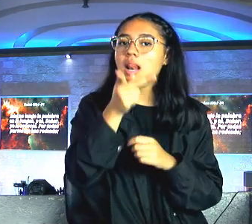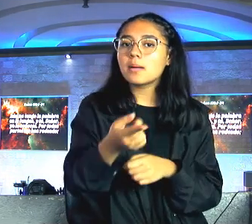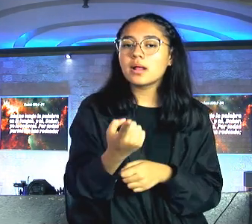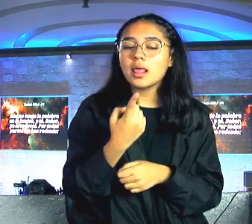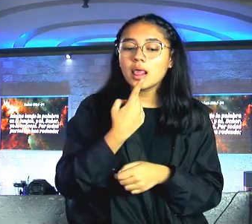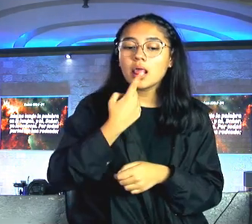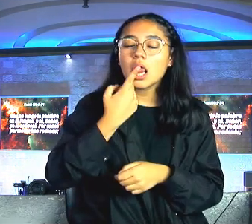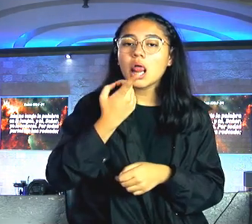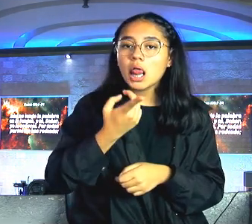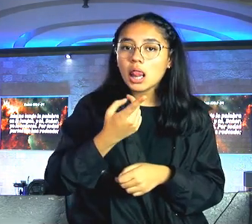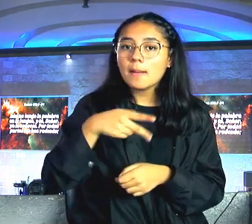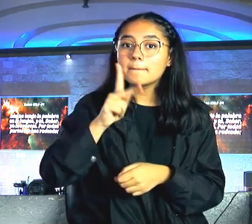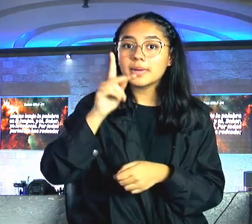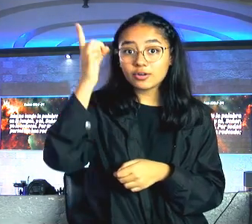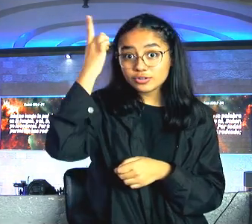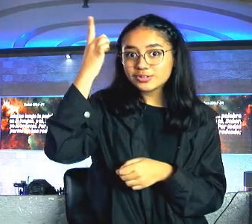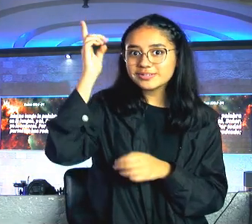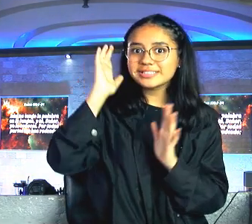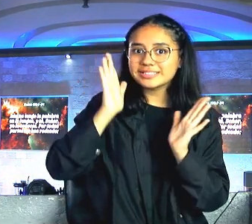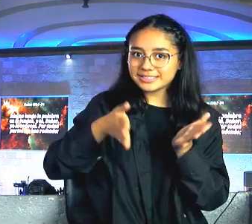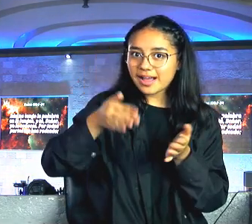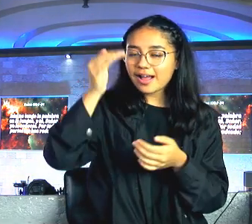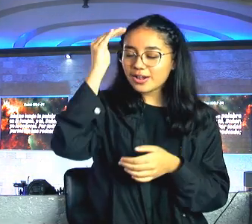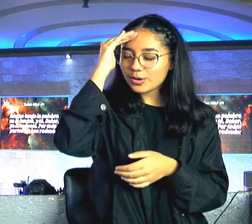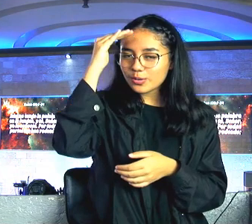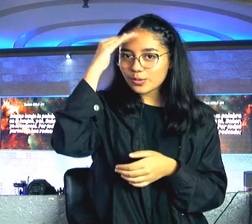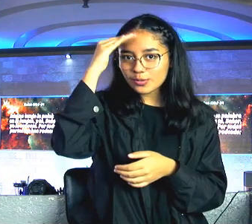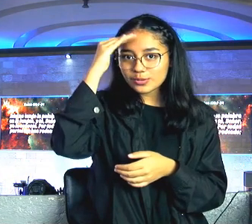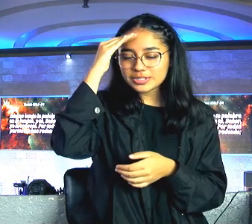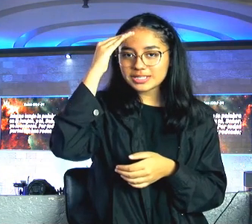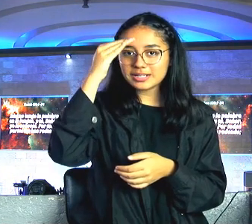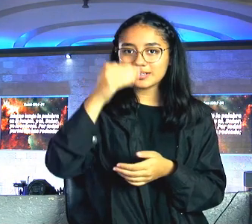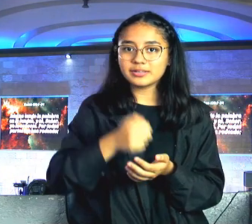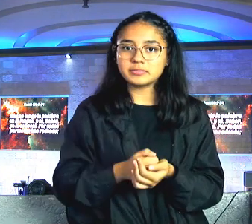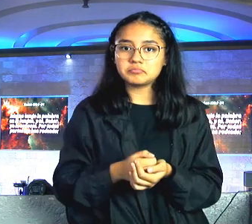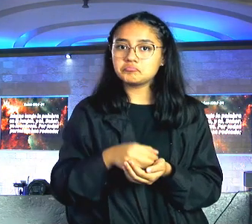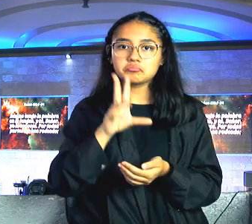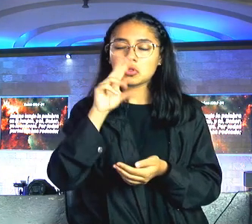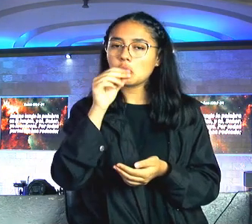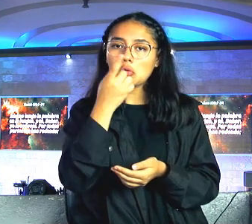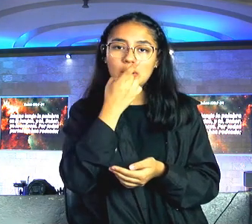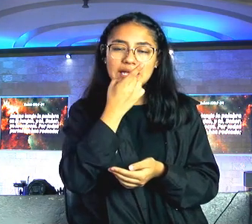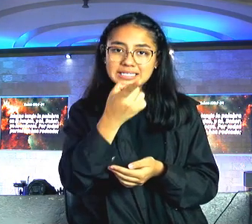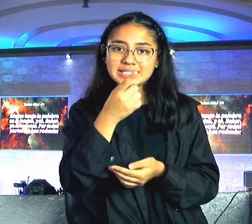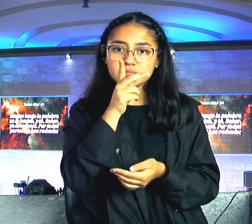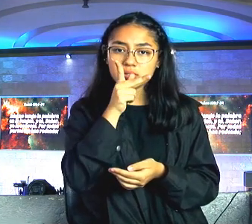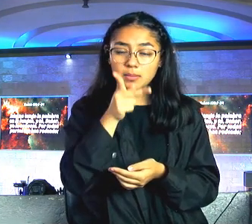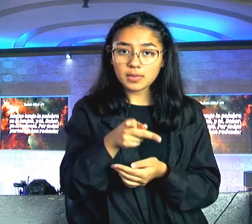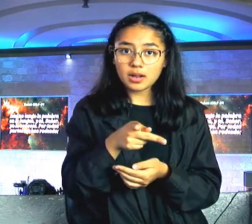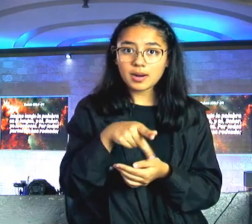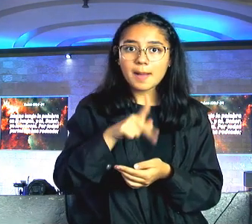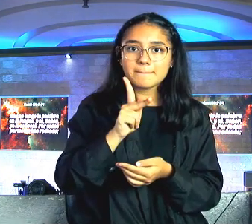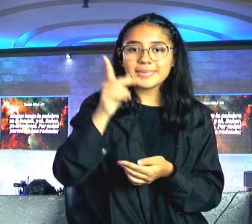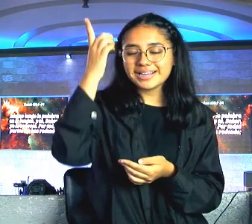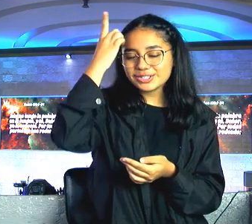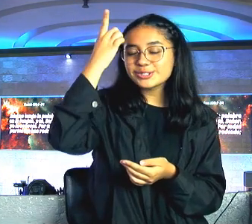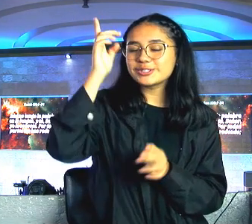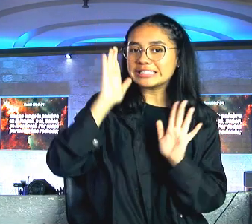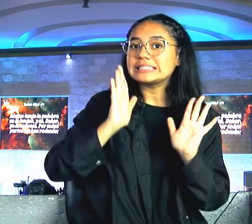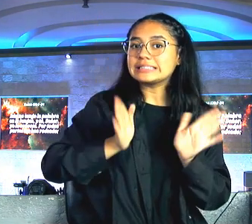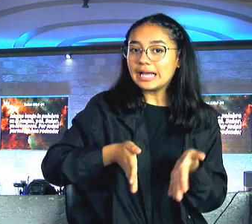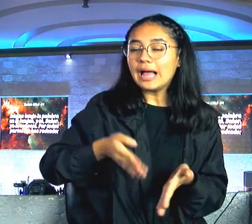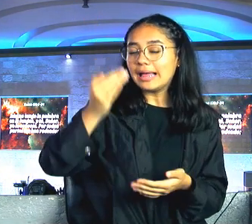ya la conoces. Fíjate qué tanto te puede ver. Ni siquiera has pronunciado la palabra y Él ya la conoce. Por